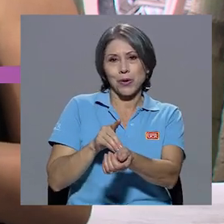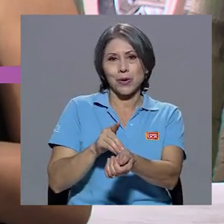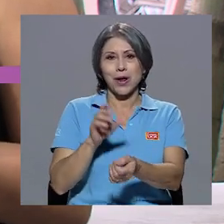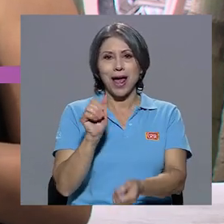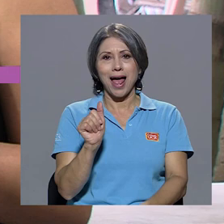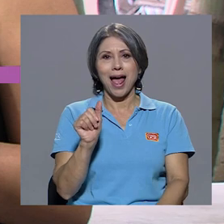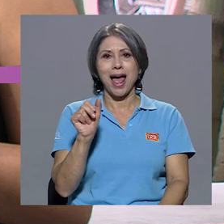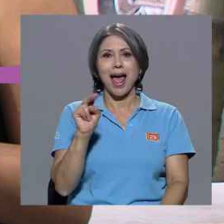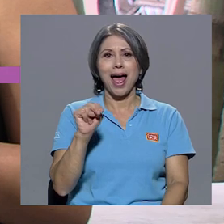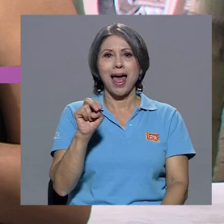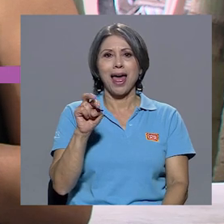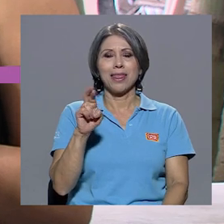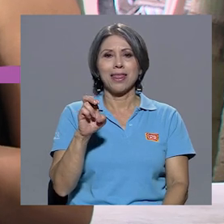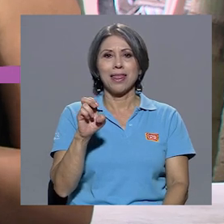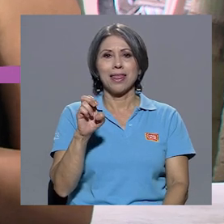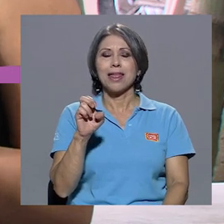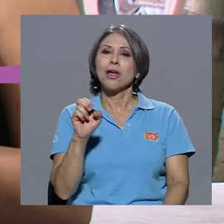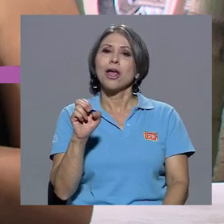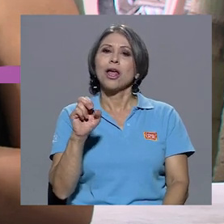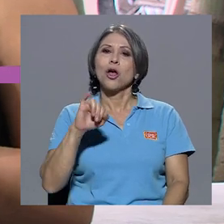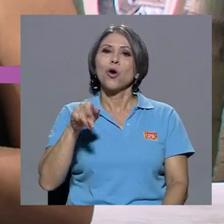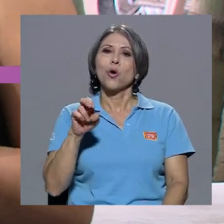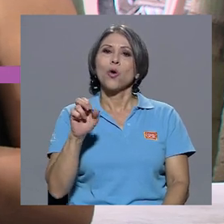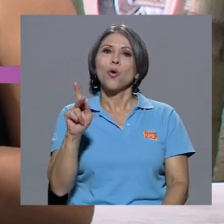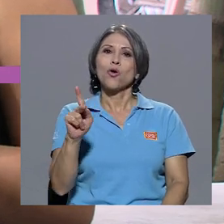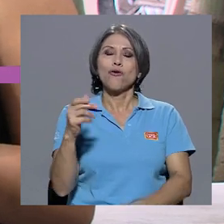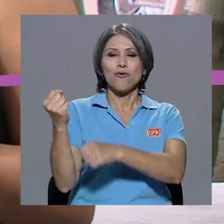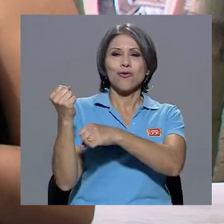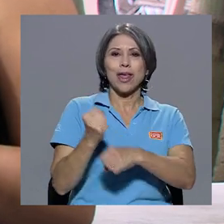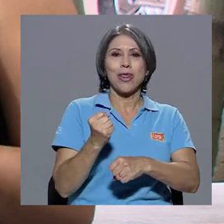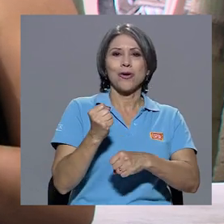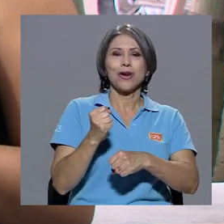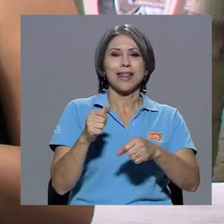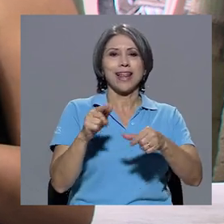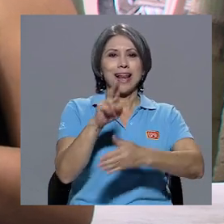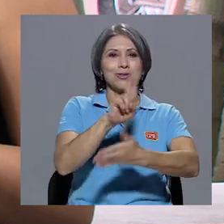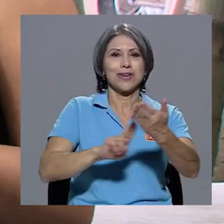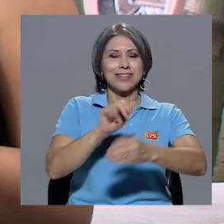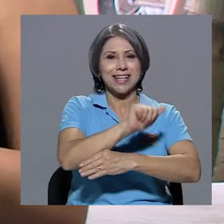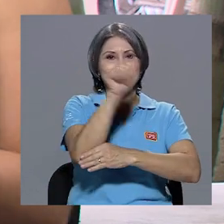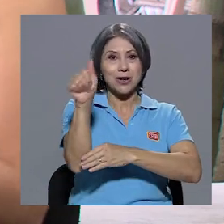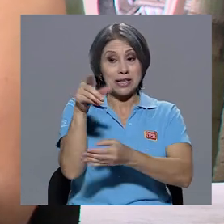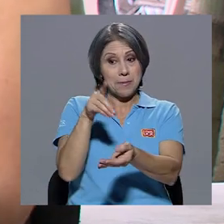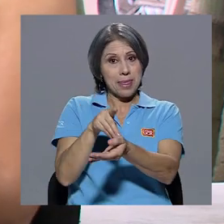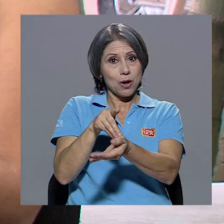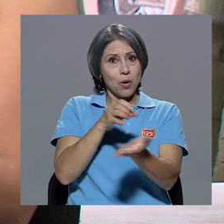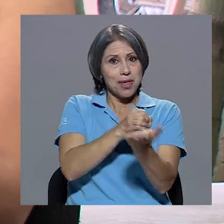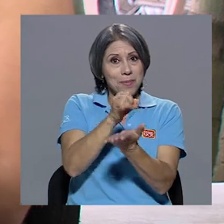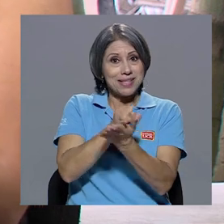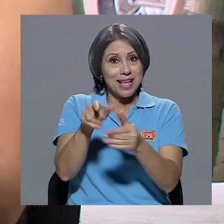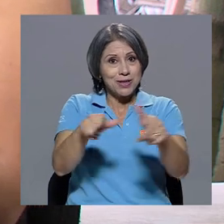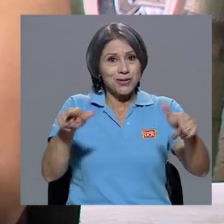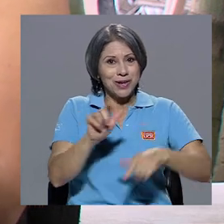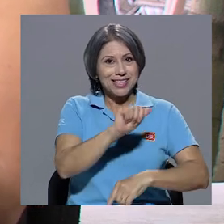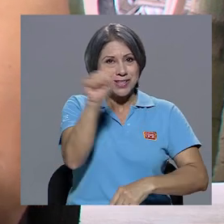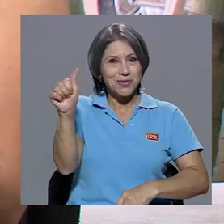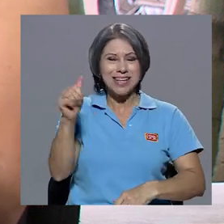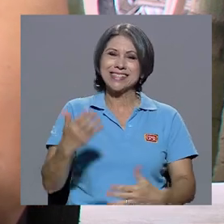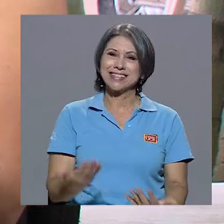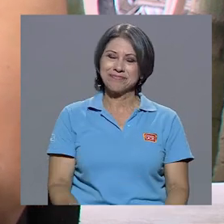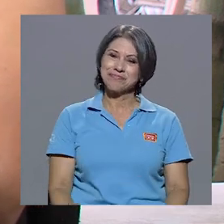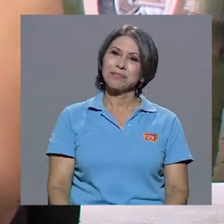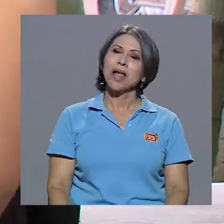doctor André Hook, fundador de las Universidades Azules, médico e investigador de las Zonas Azules. Y bueno,